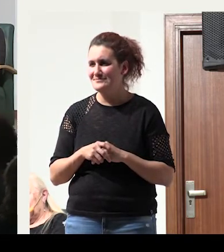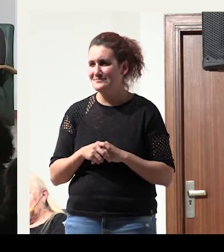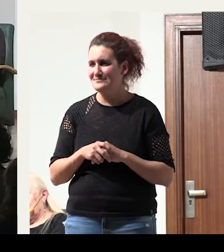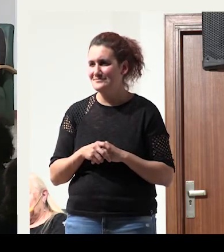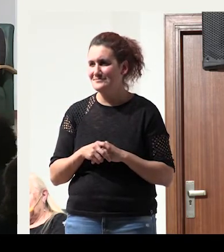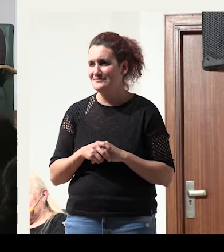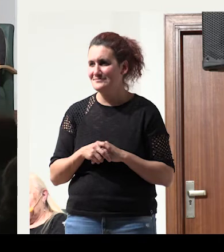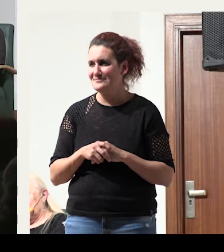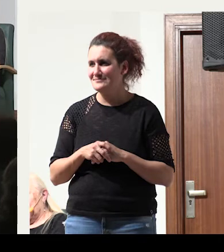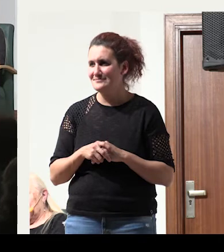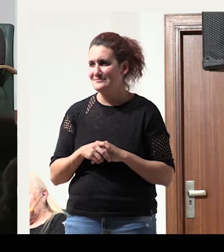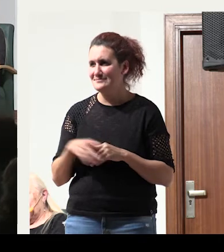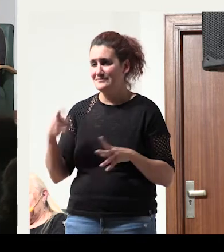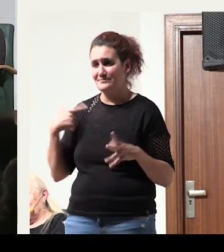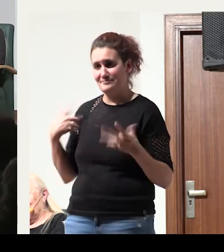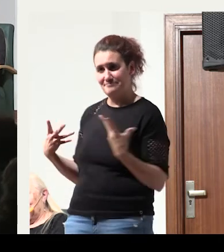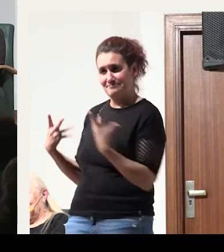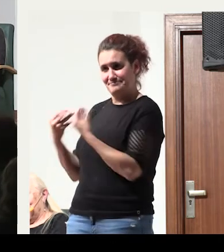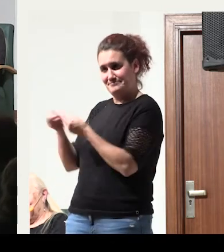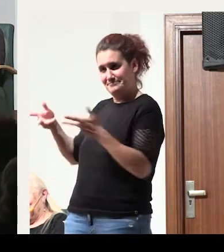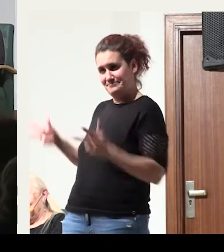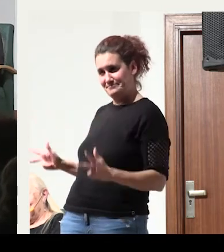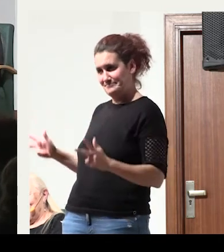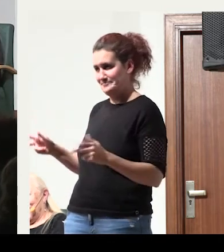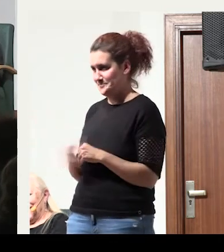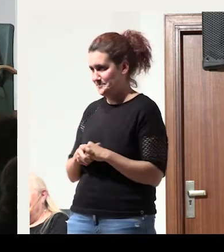a mis compañeros.